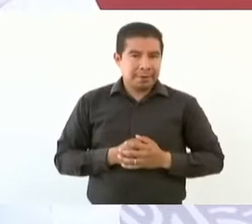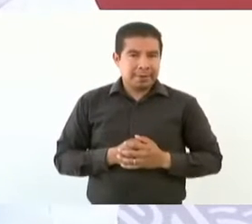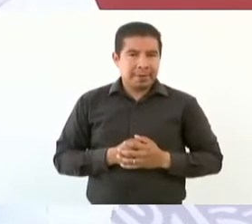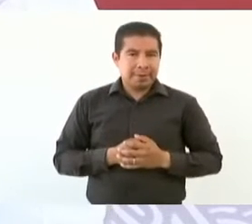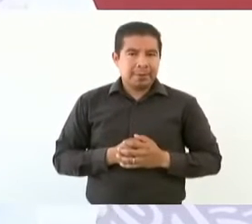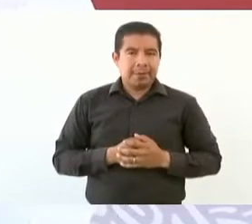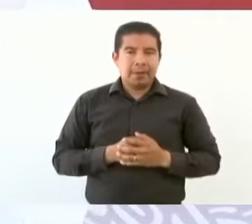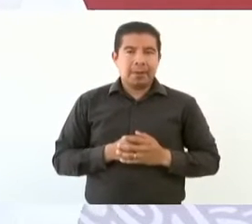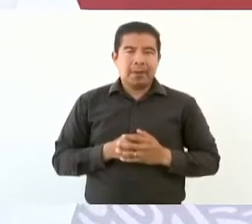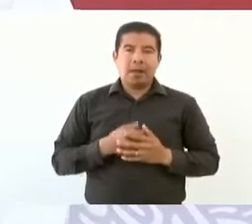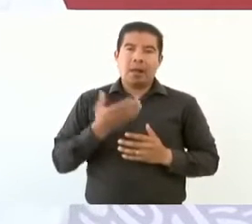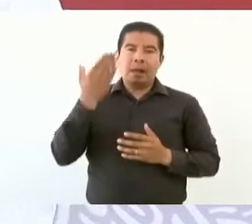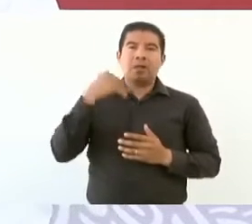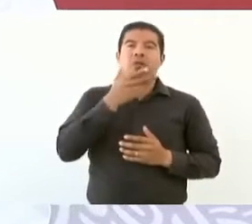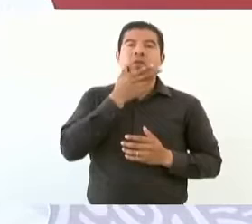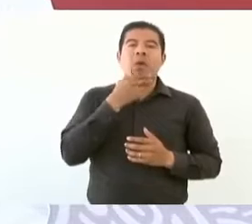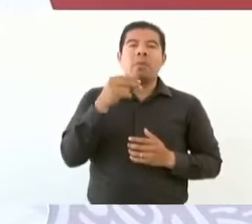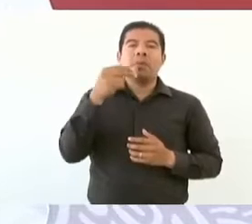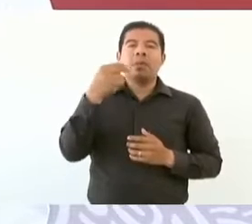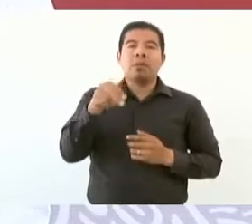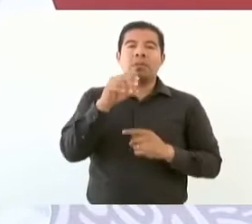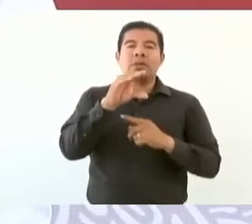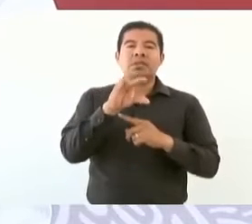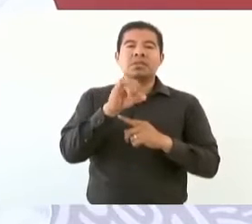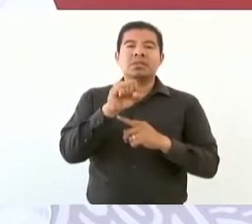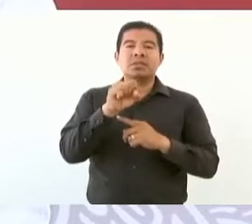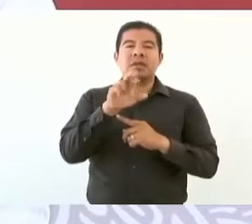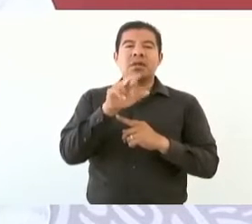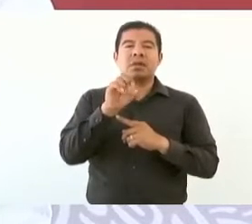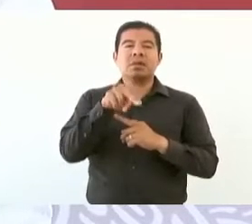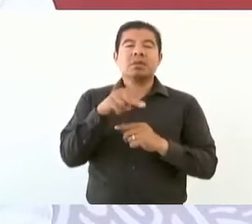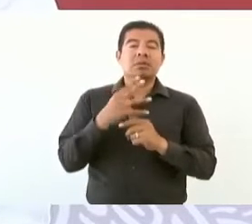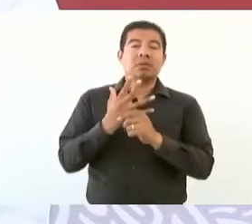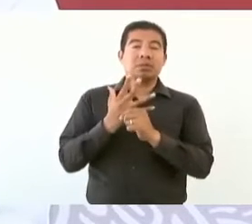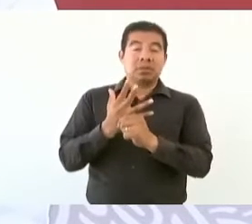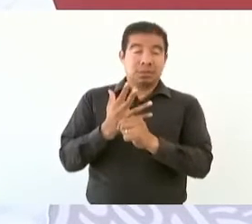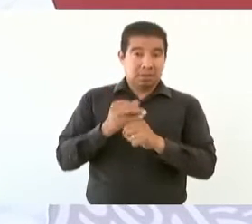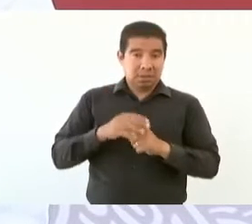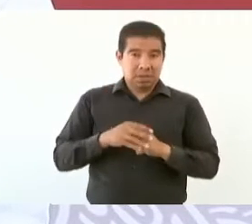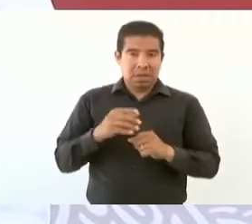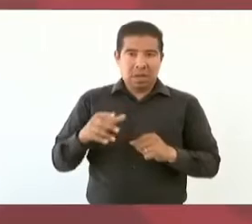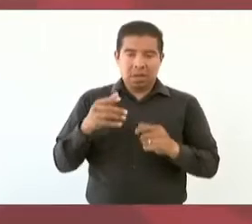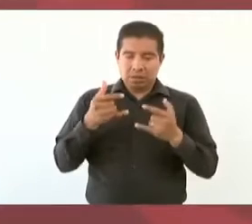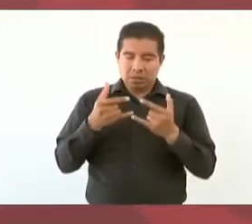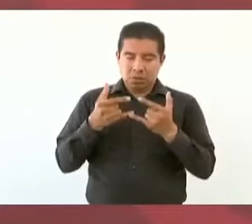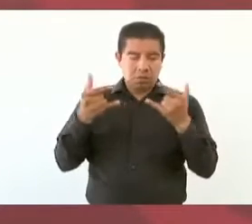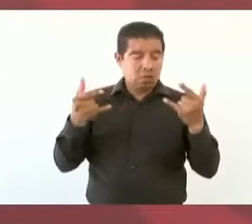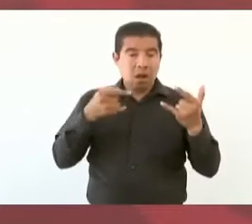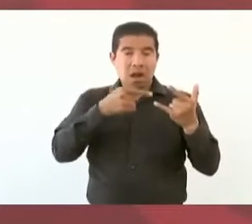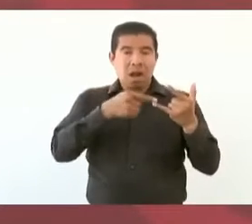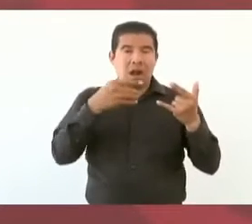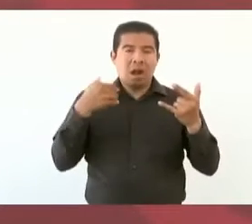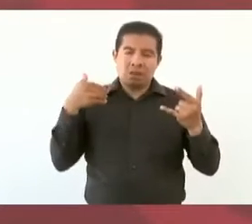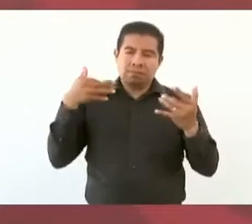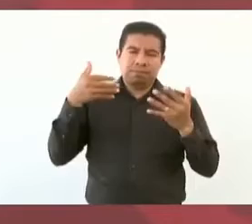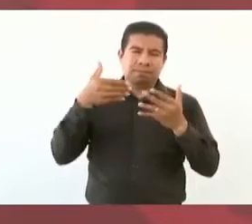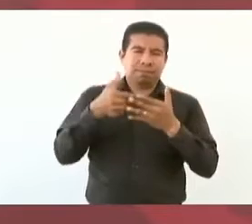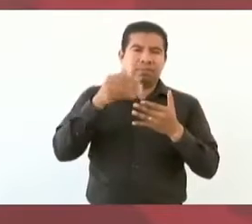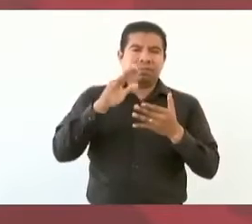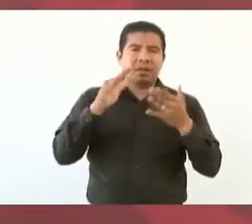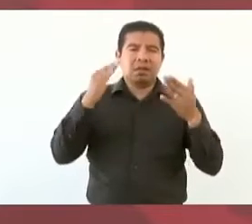Decía Cicerón que la historia era la maestra de la